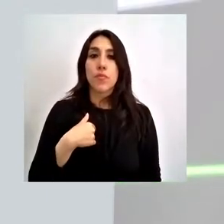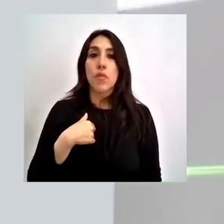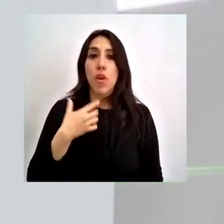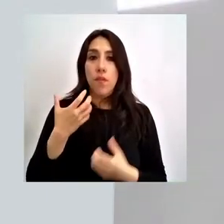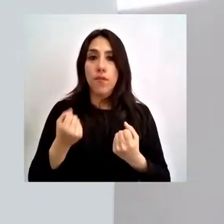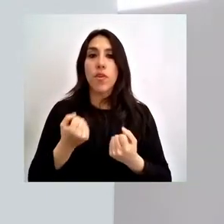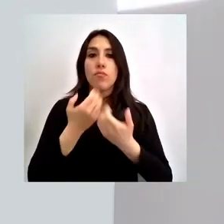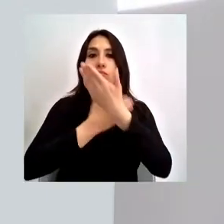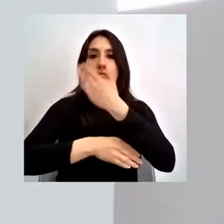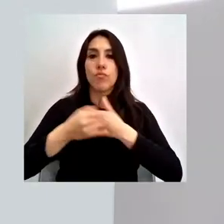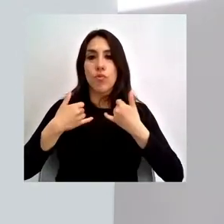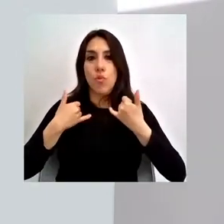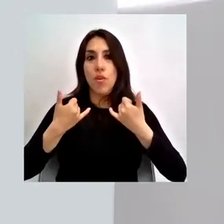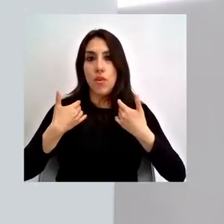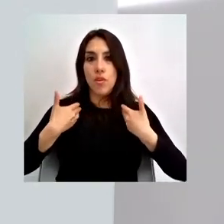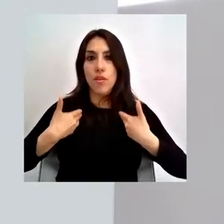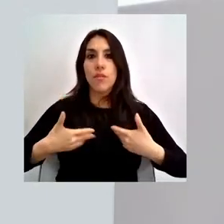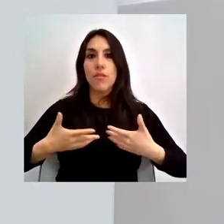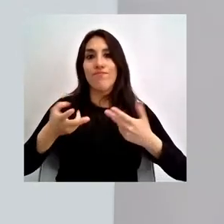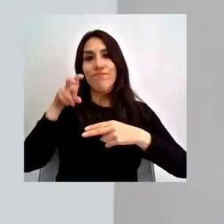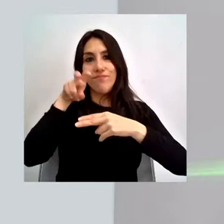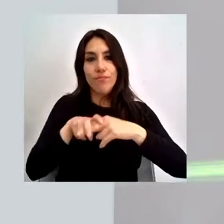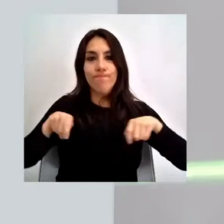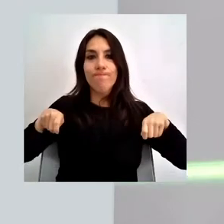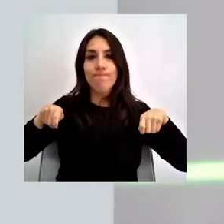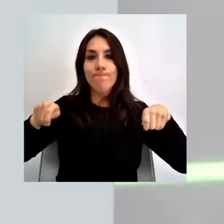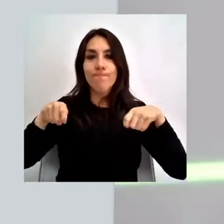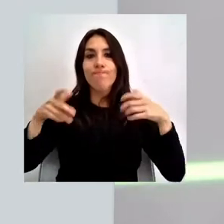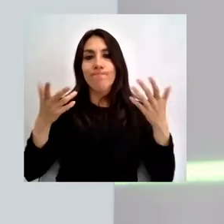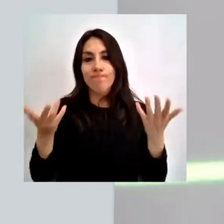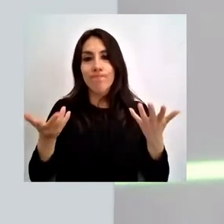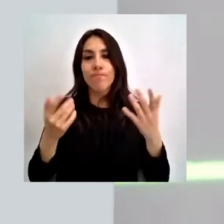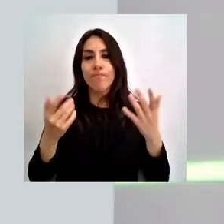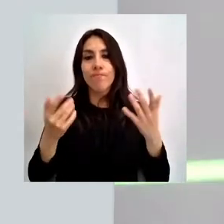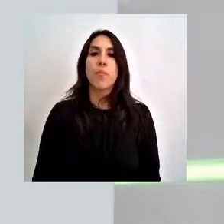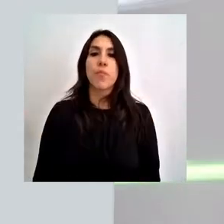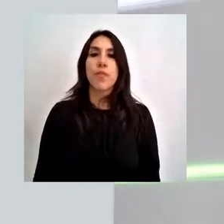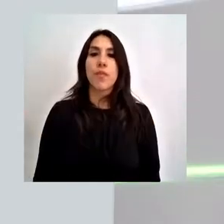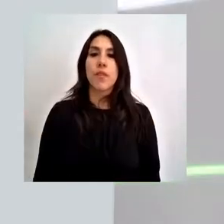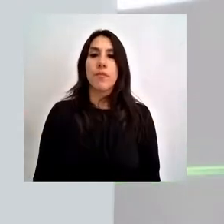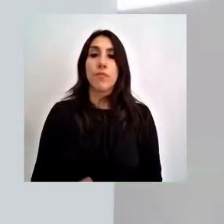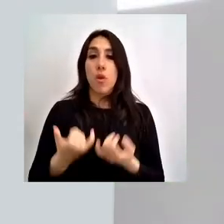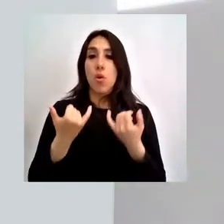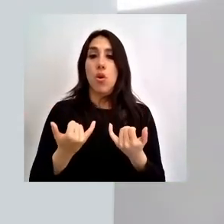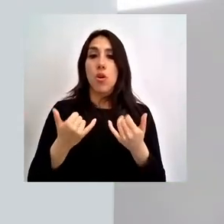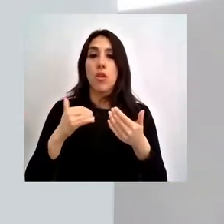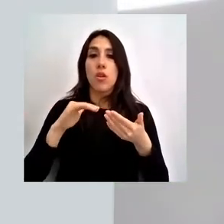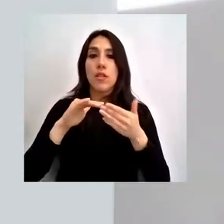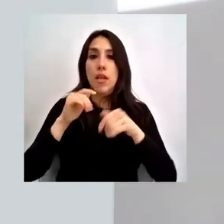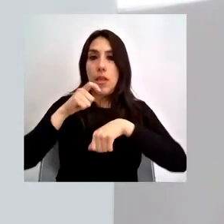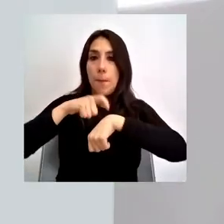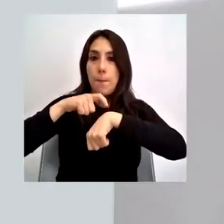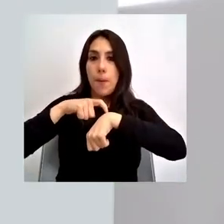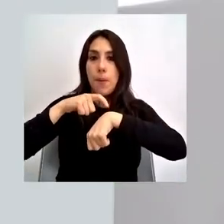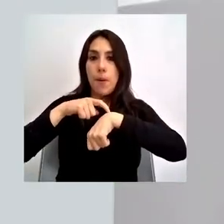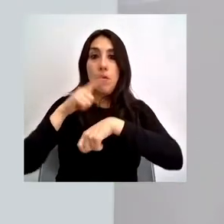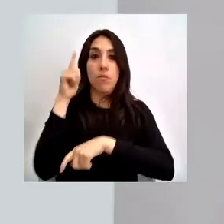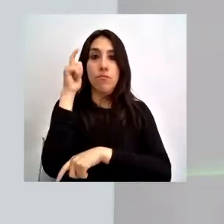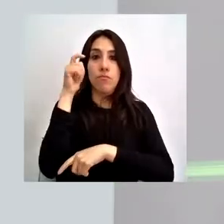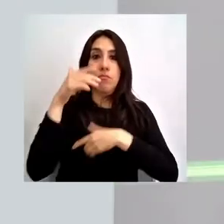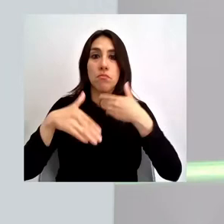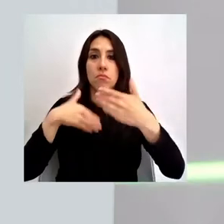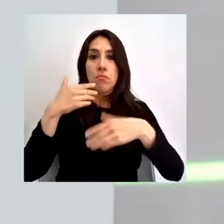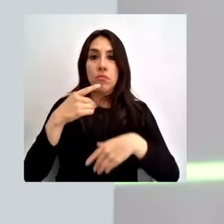de ruedas me siento en una silla de ruedas es el momento de iniciar con una sesión muy interesante de los